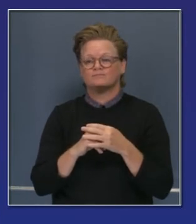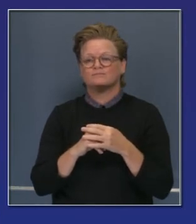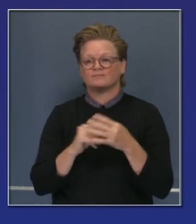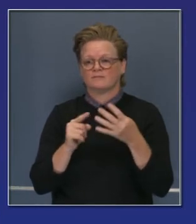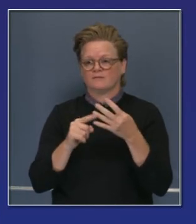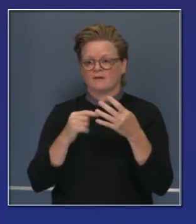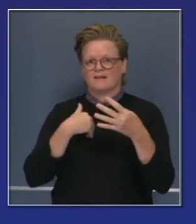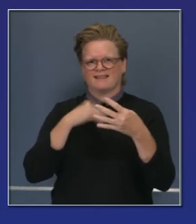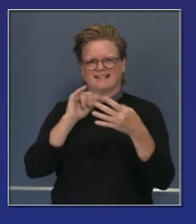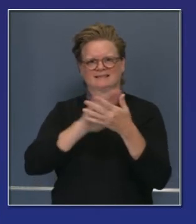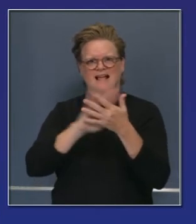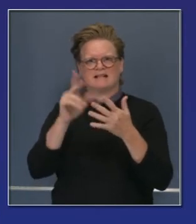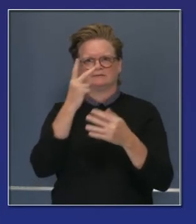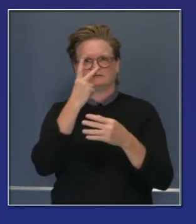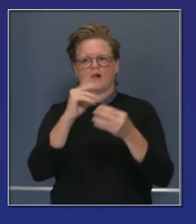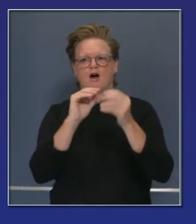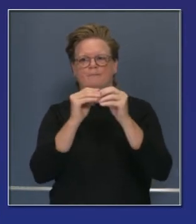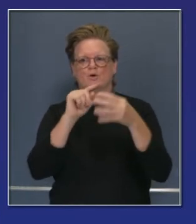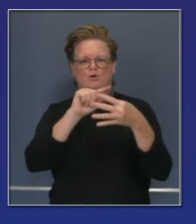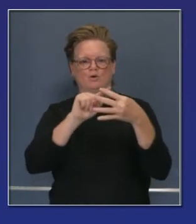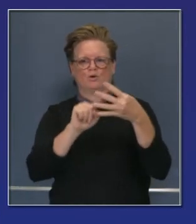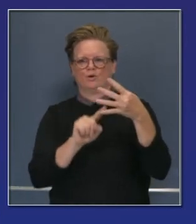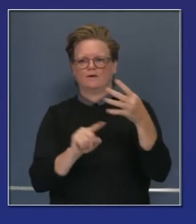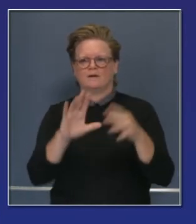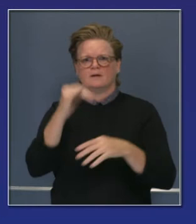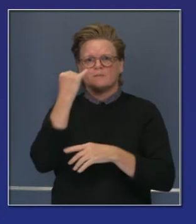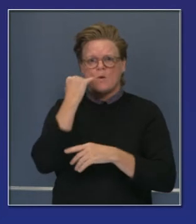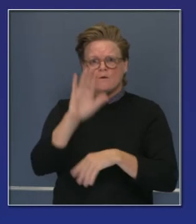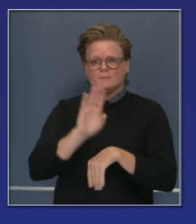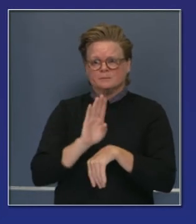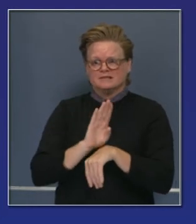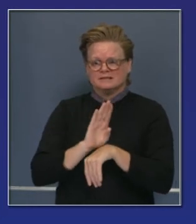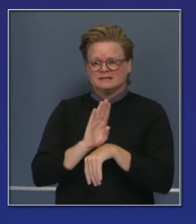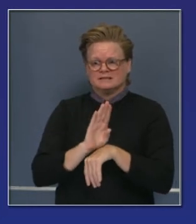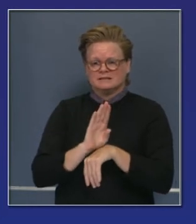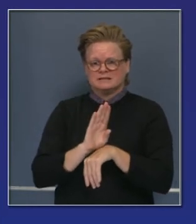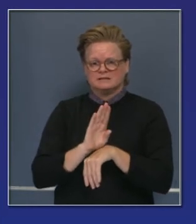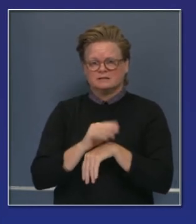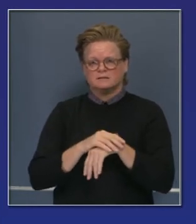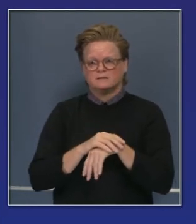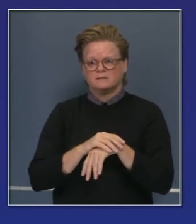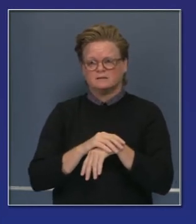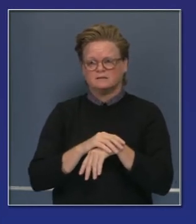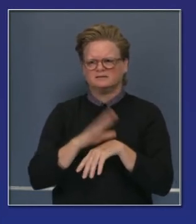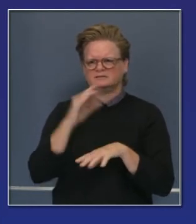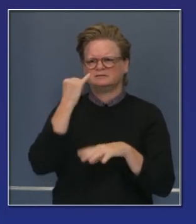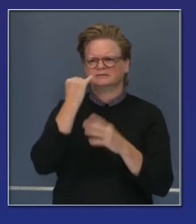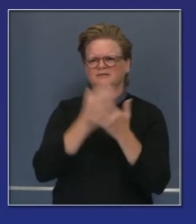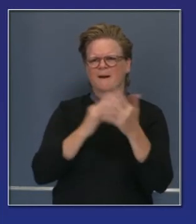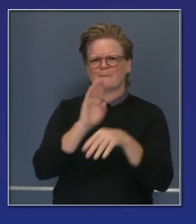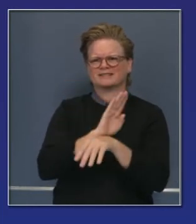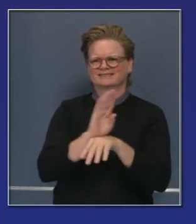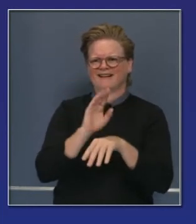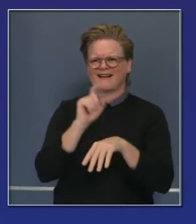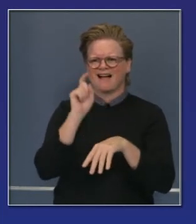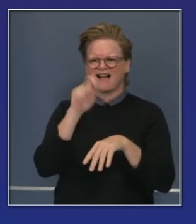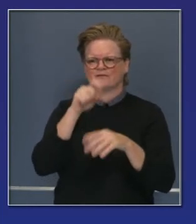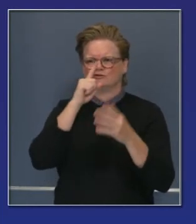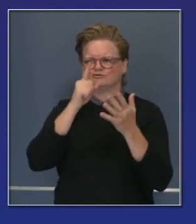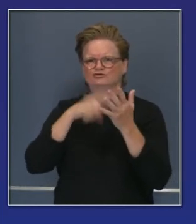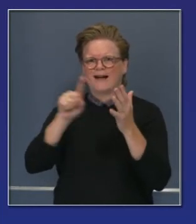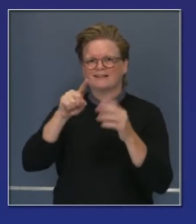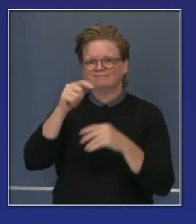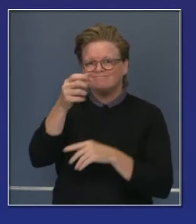que si es una de esas industrias que requiere revisión en la puerta